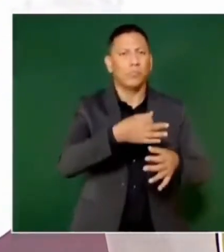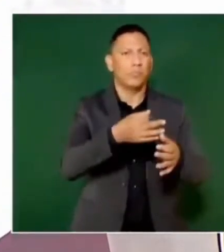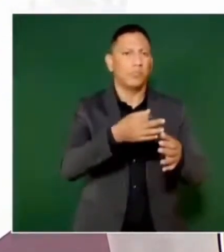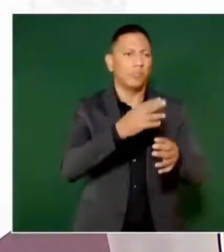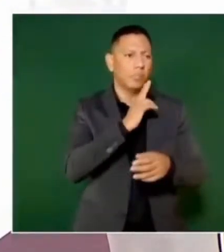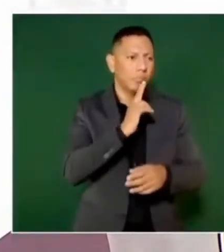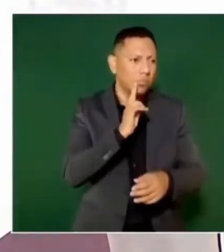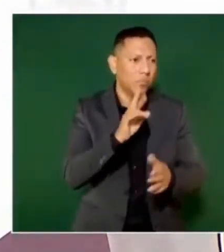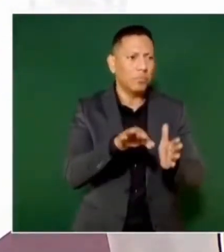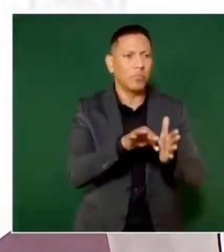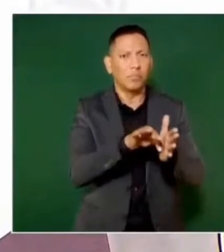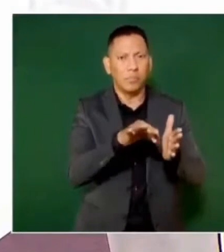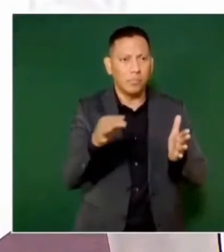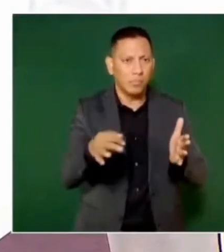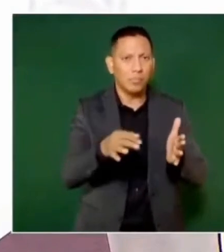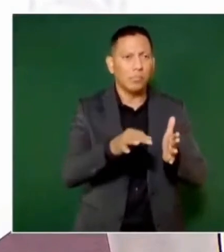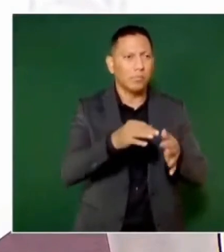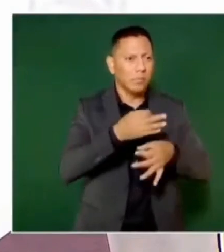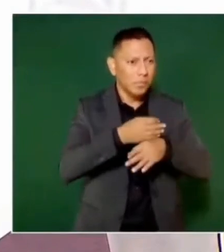actúa con